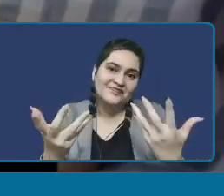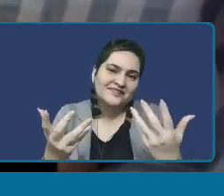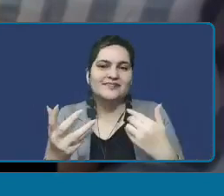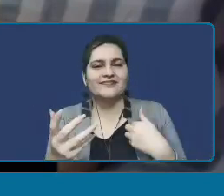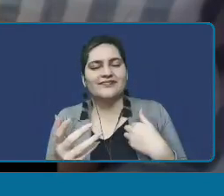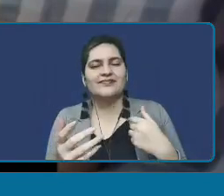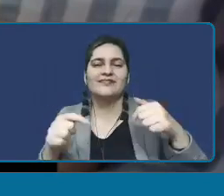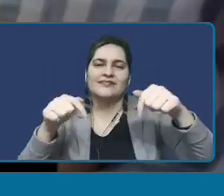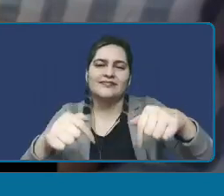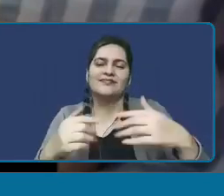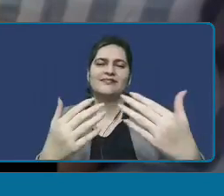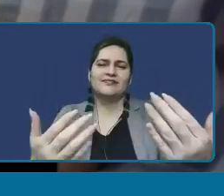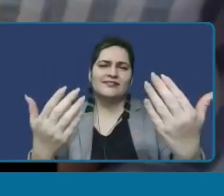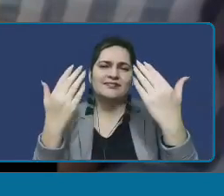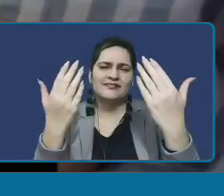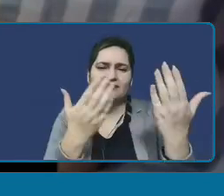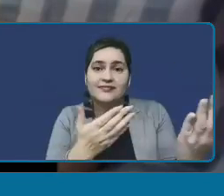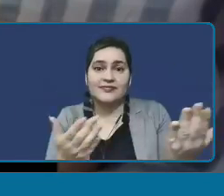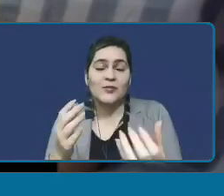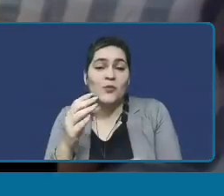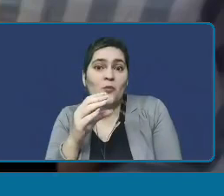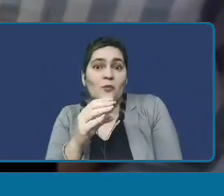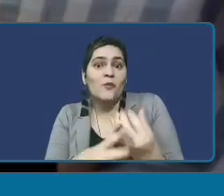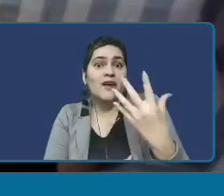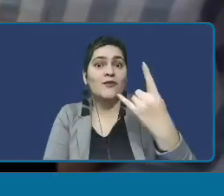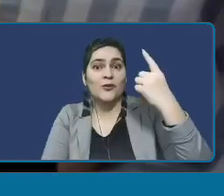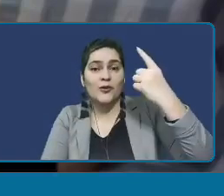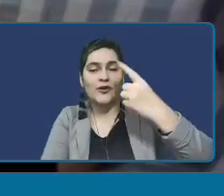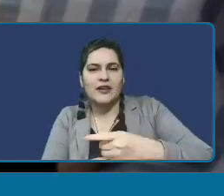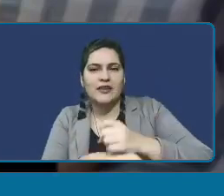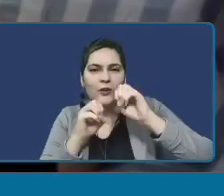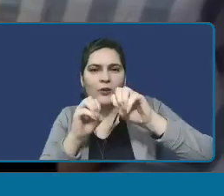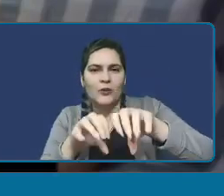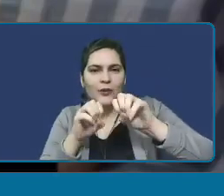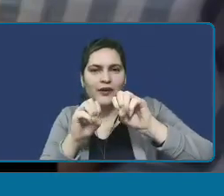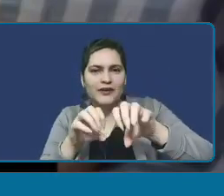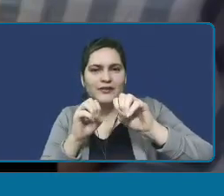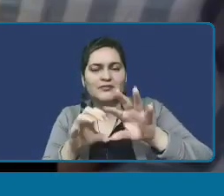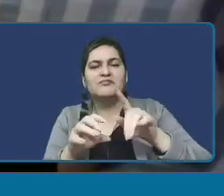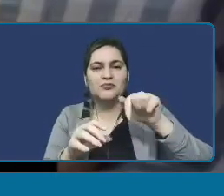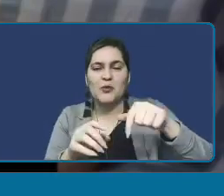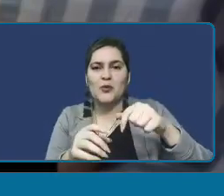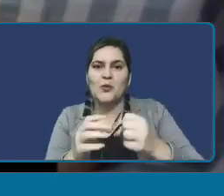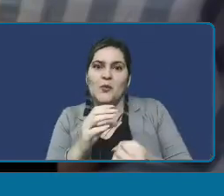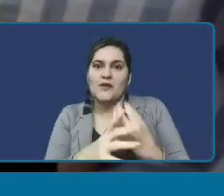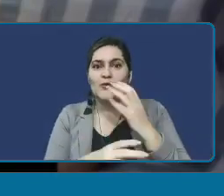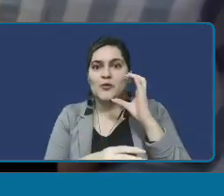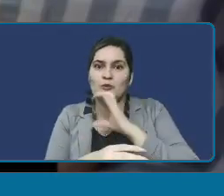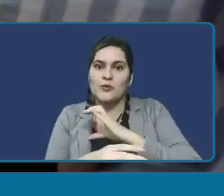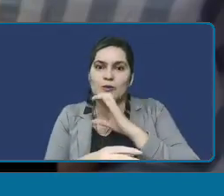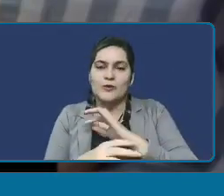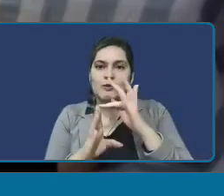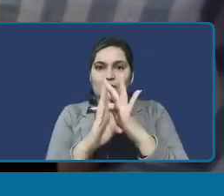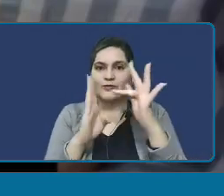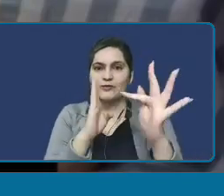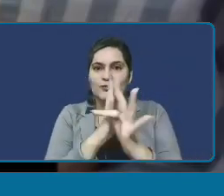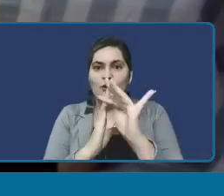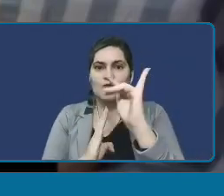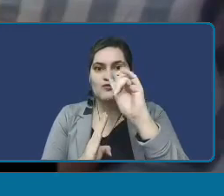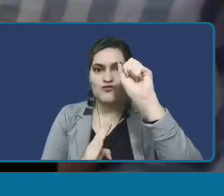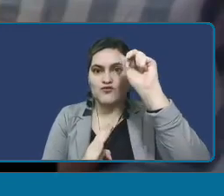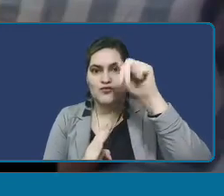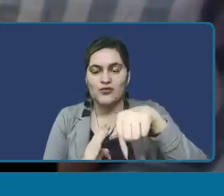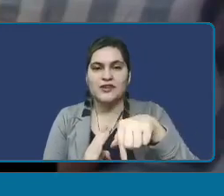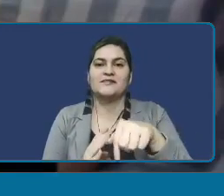cordial bienvenida. Esta es una nueva jornada de educación, ¿cierto? Un nuevo curso de la Fundación Unión Autismo y Neurodiversidad